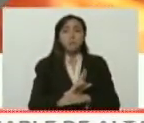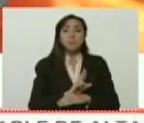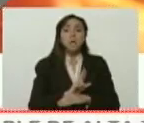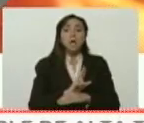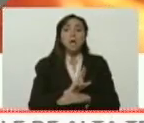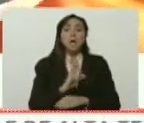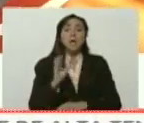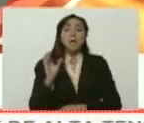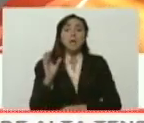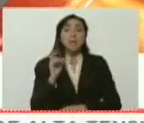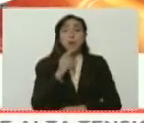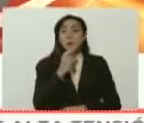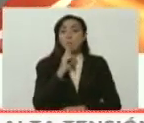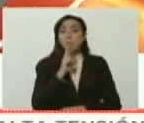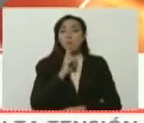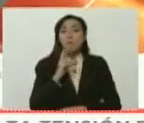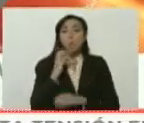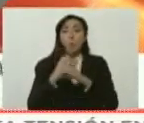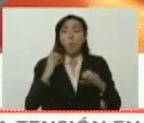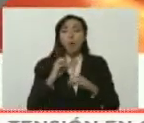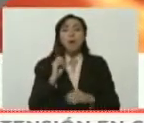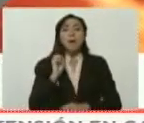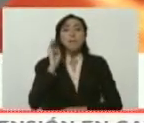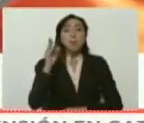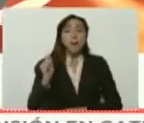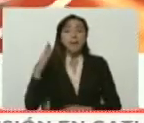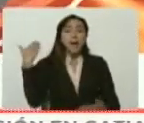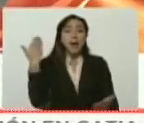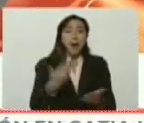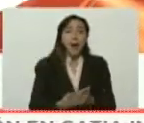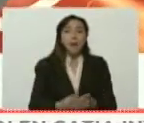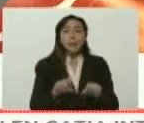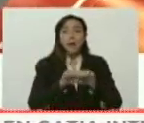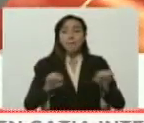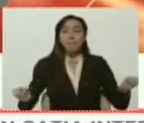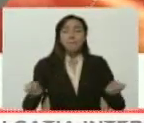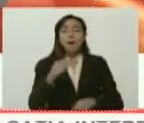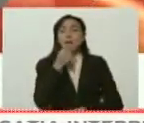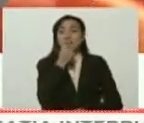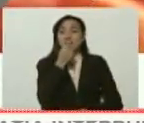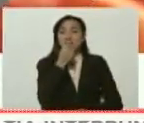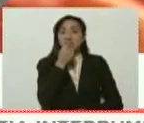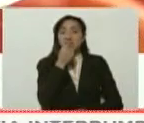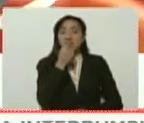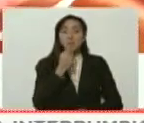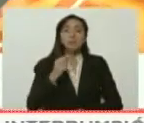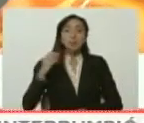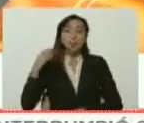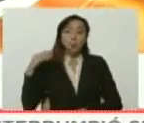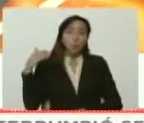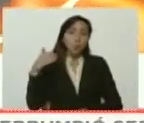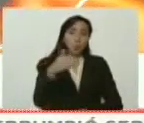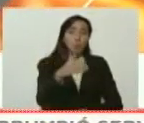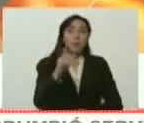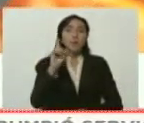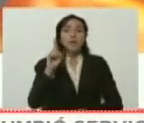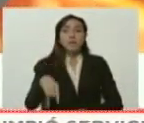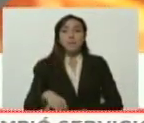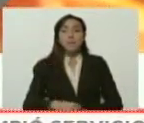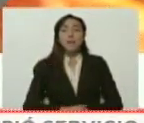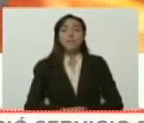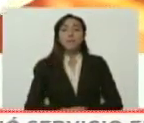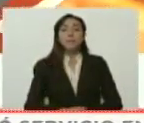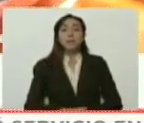la estación Propatria hasta Palo Verde y en el extremo este,